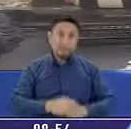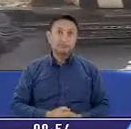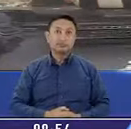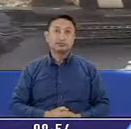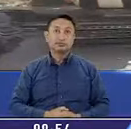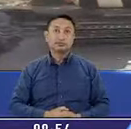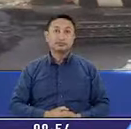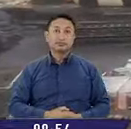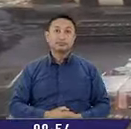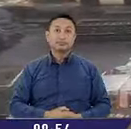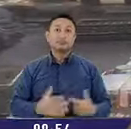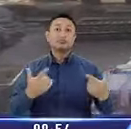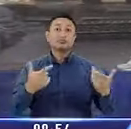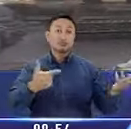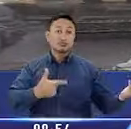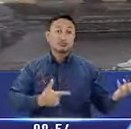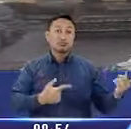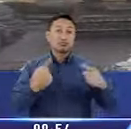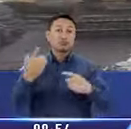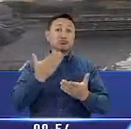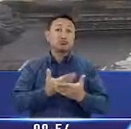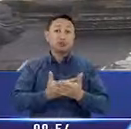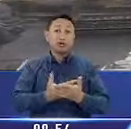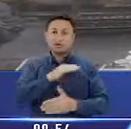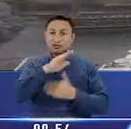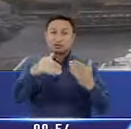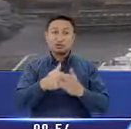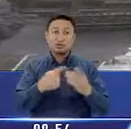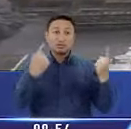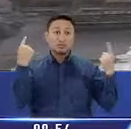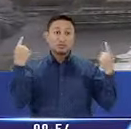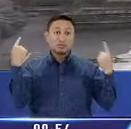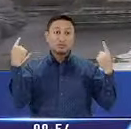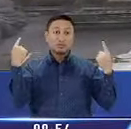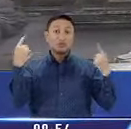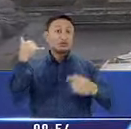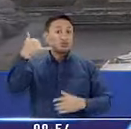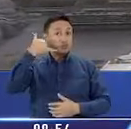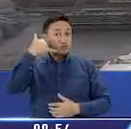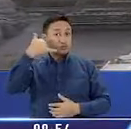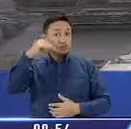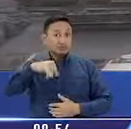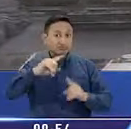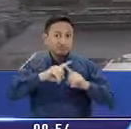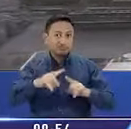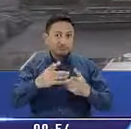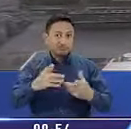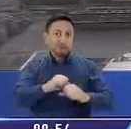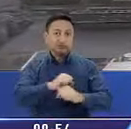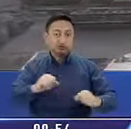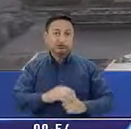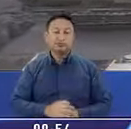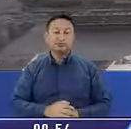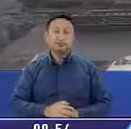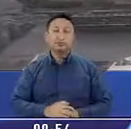encontró armamento de largo alcance, de corto alcance, municiones, celulares, diferentes explosivos y radios